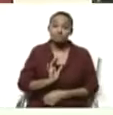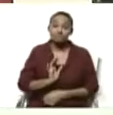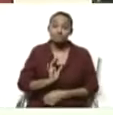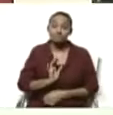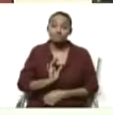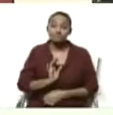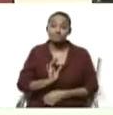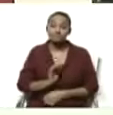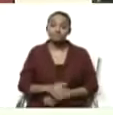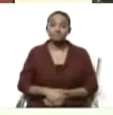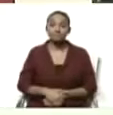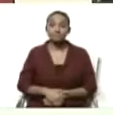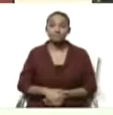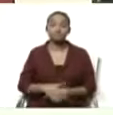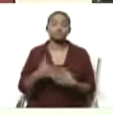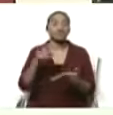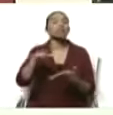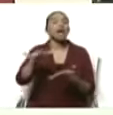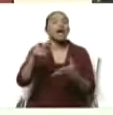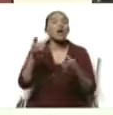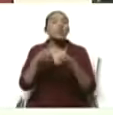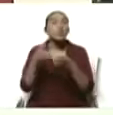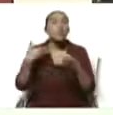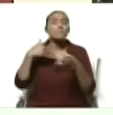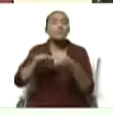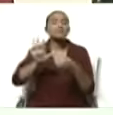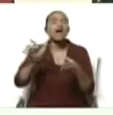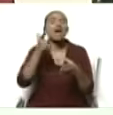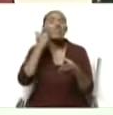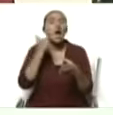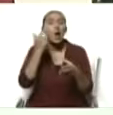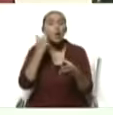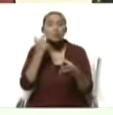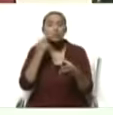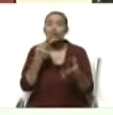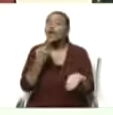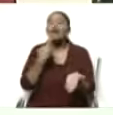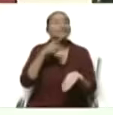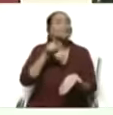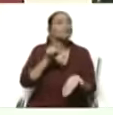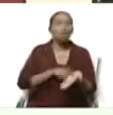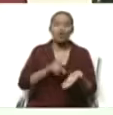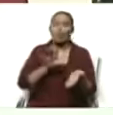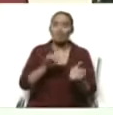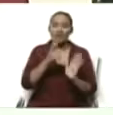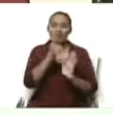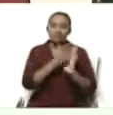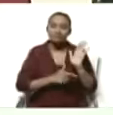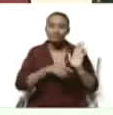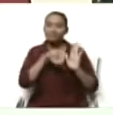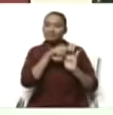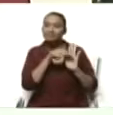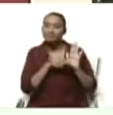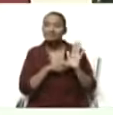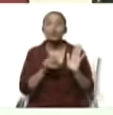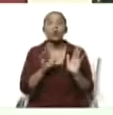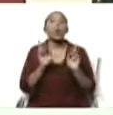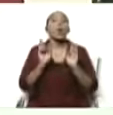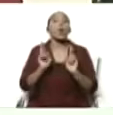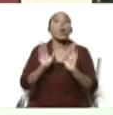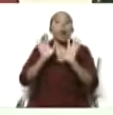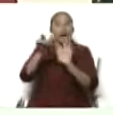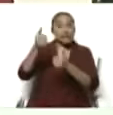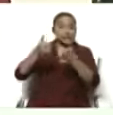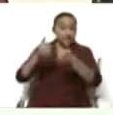decir y ellos están acostumbrados a eso a no cumplir absolutamente con nada ojalá que esto que dice Luis Eduardo